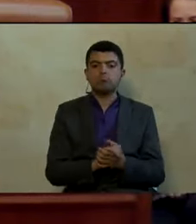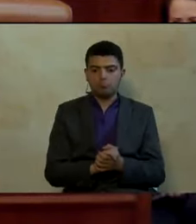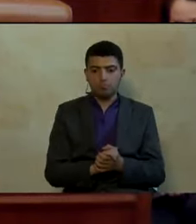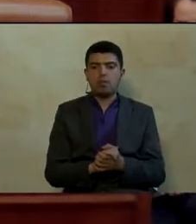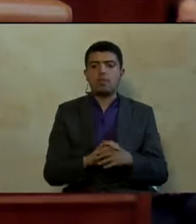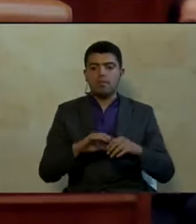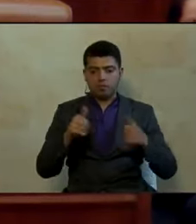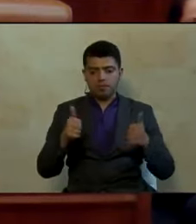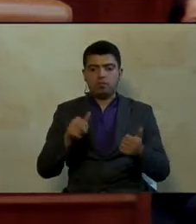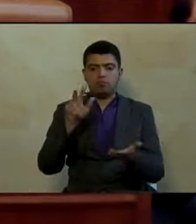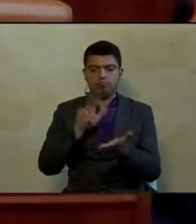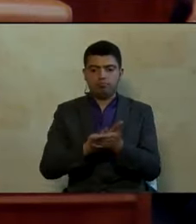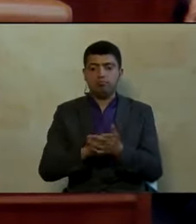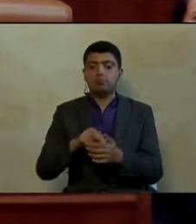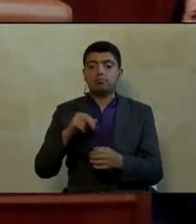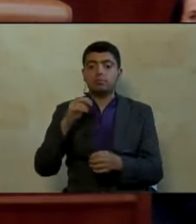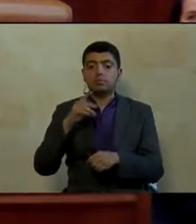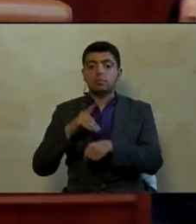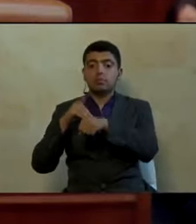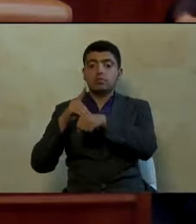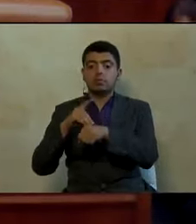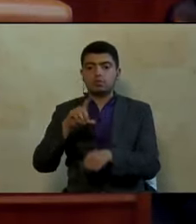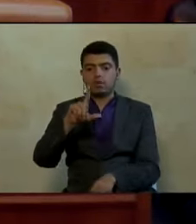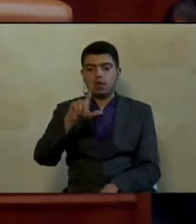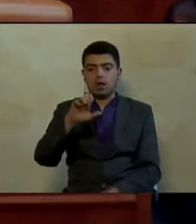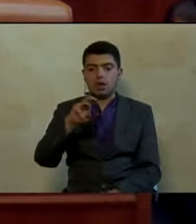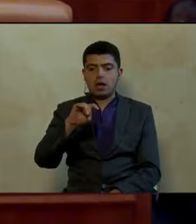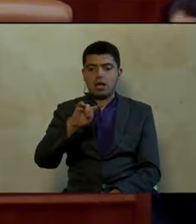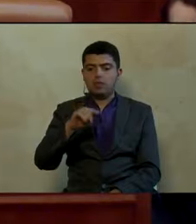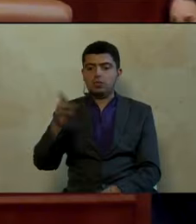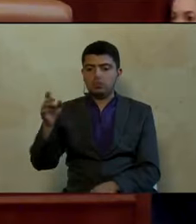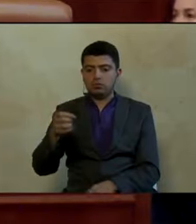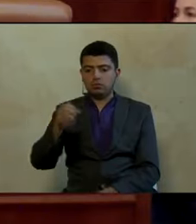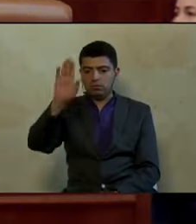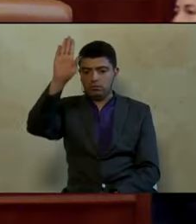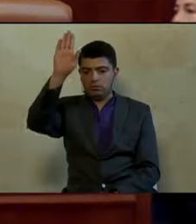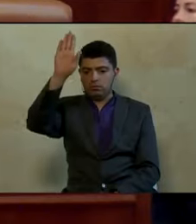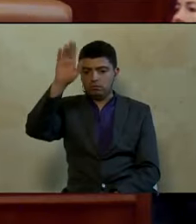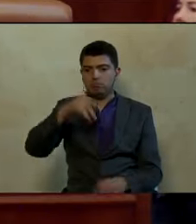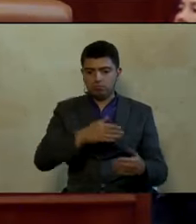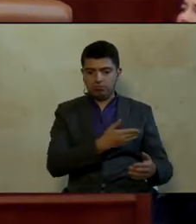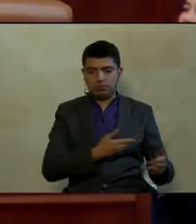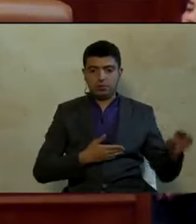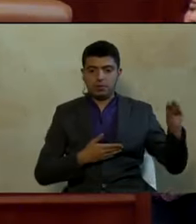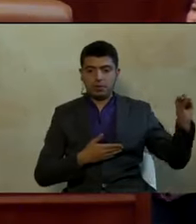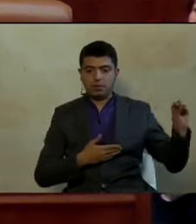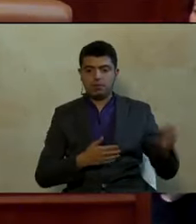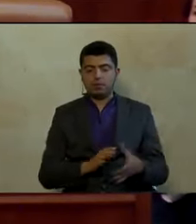proyecto el doctor Lemos está pidiendo el uso de la palabra señor presidente para dejar una